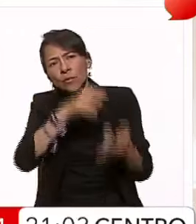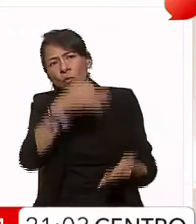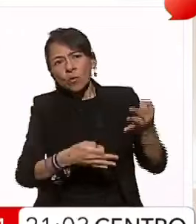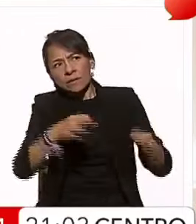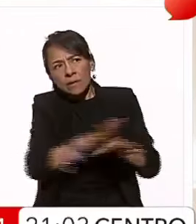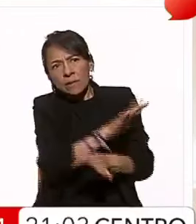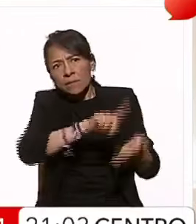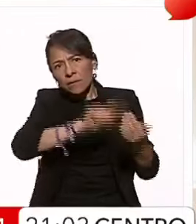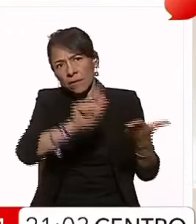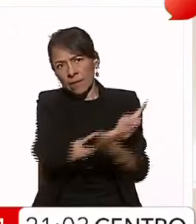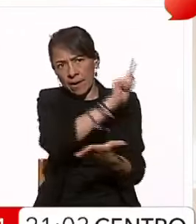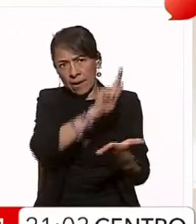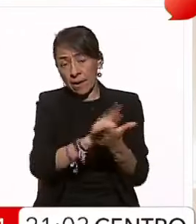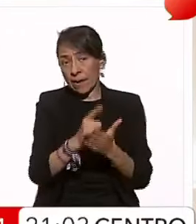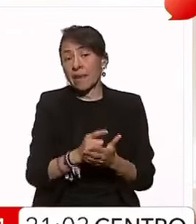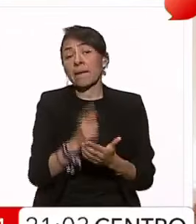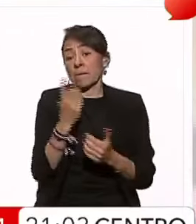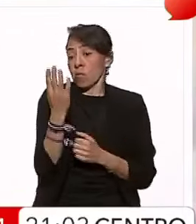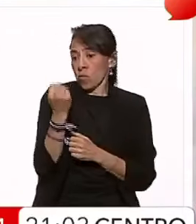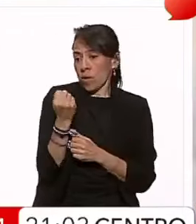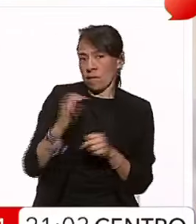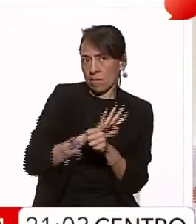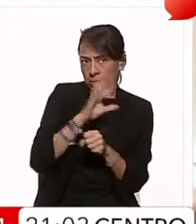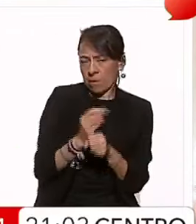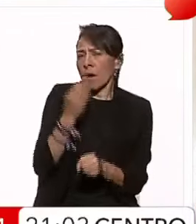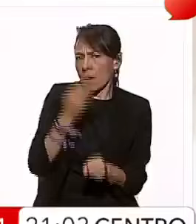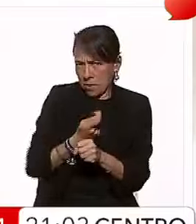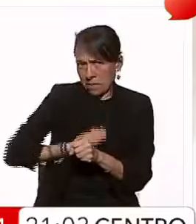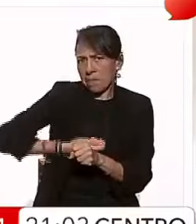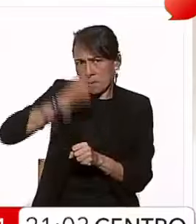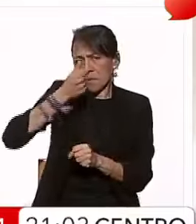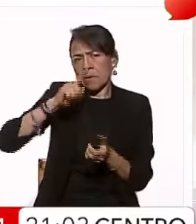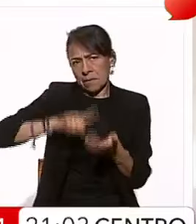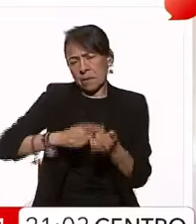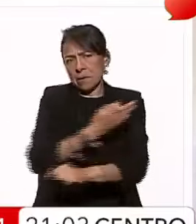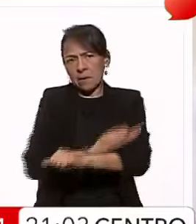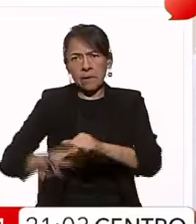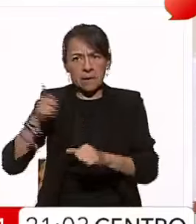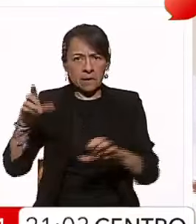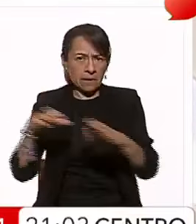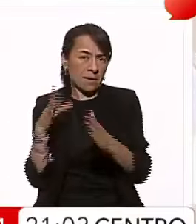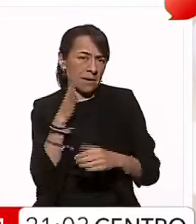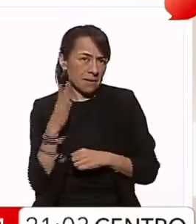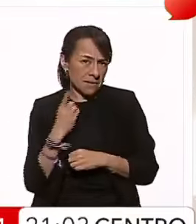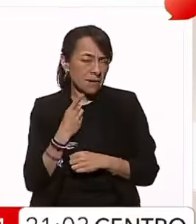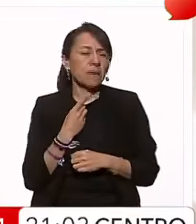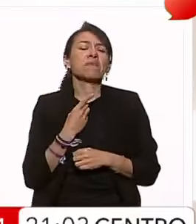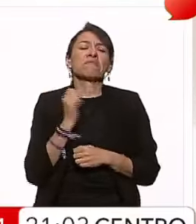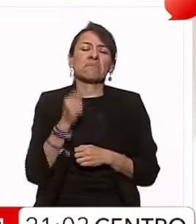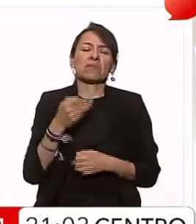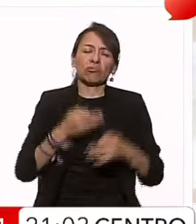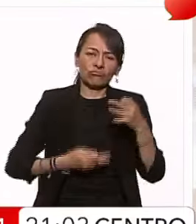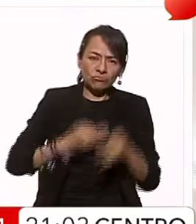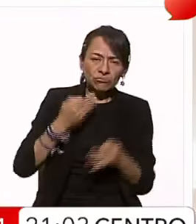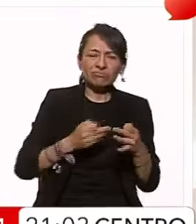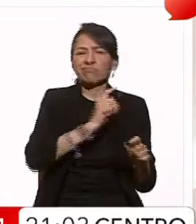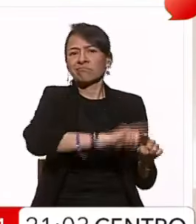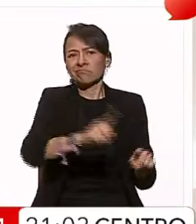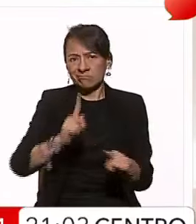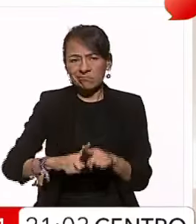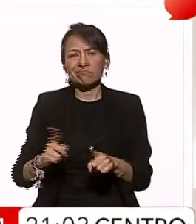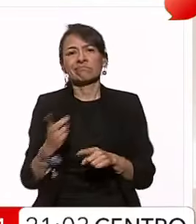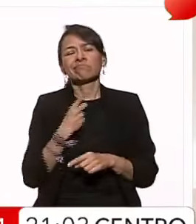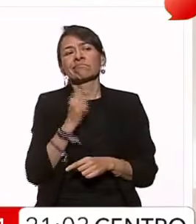primero de los nueve encuentros se realizó esta tarde en la cámara de diputados que convocó a legisladores jueces magistrados e integrantes del poder